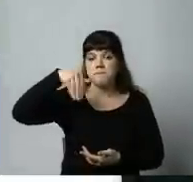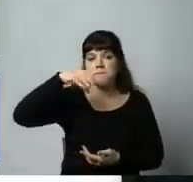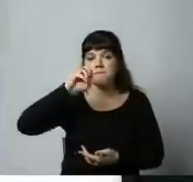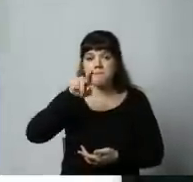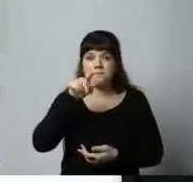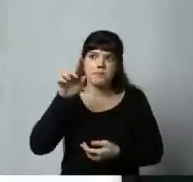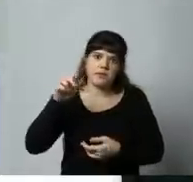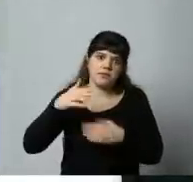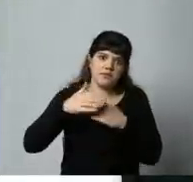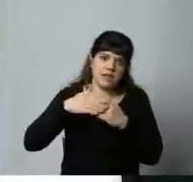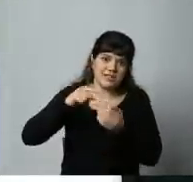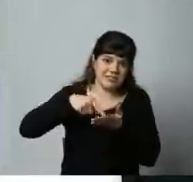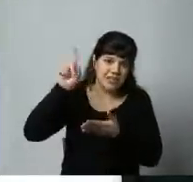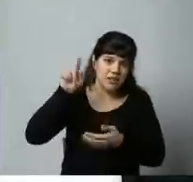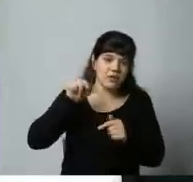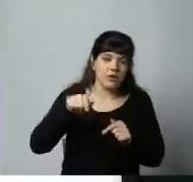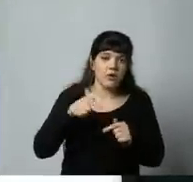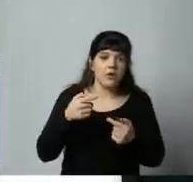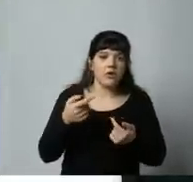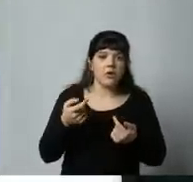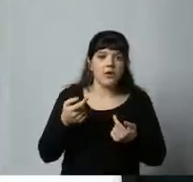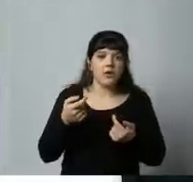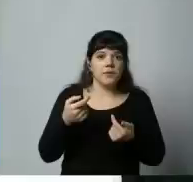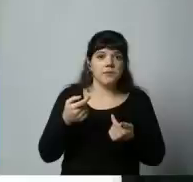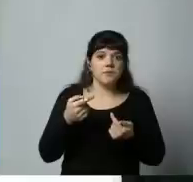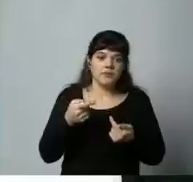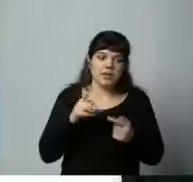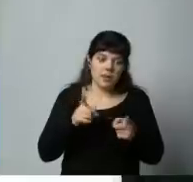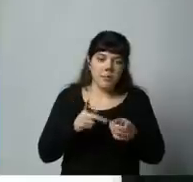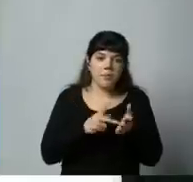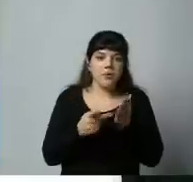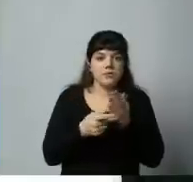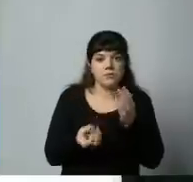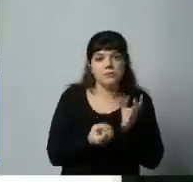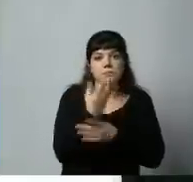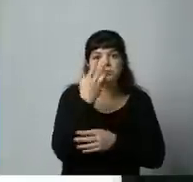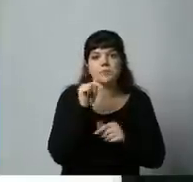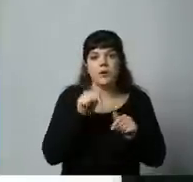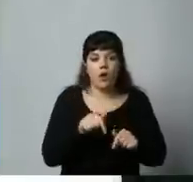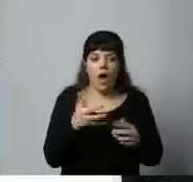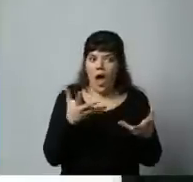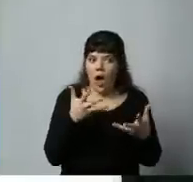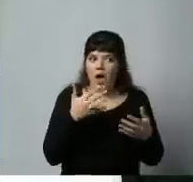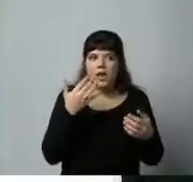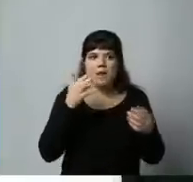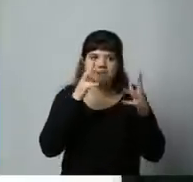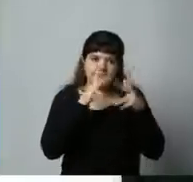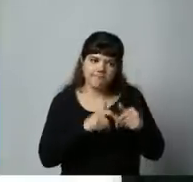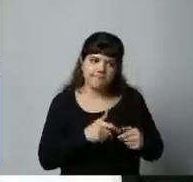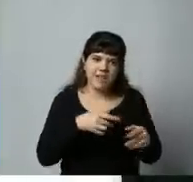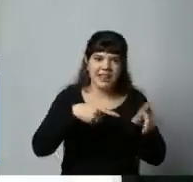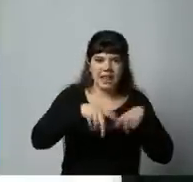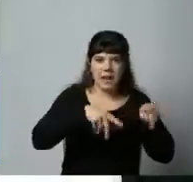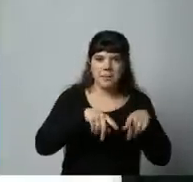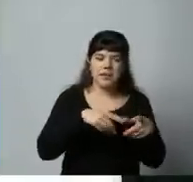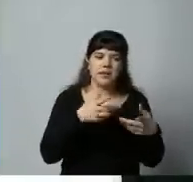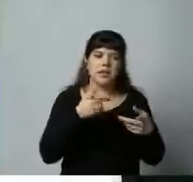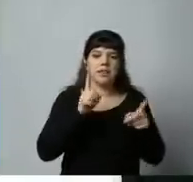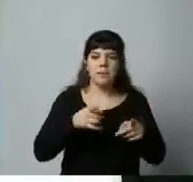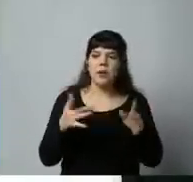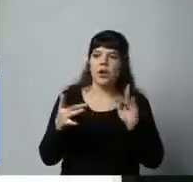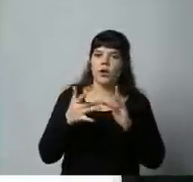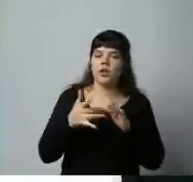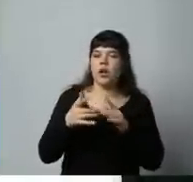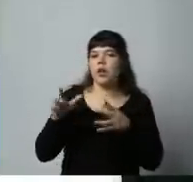proyecto que está siendo este Hoy está en licitación y está vinculado con una casa